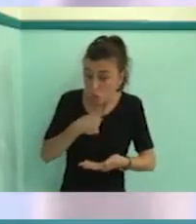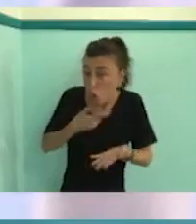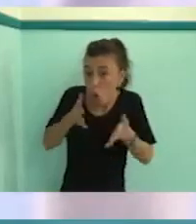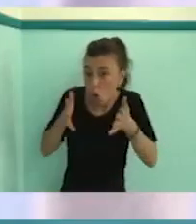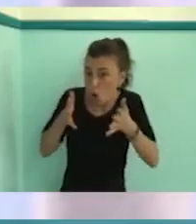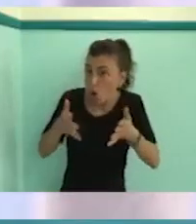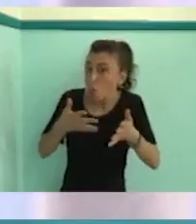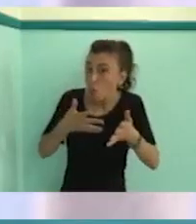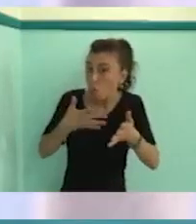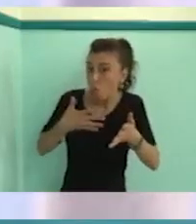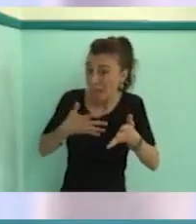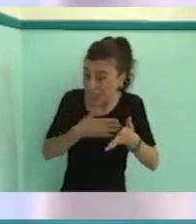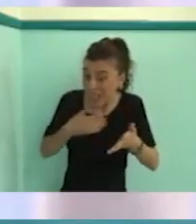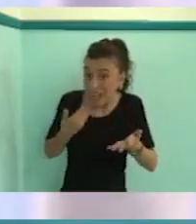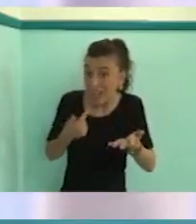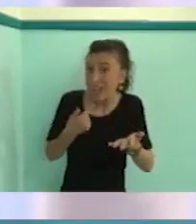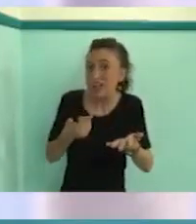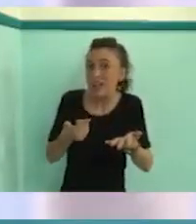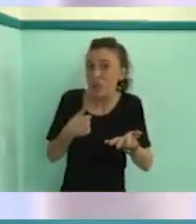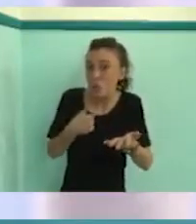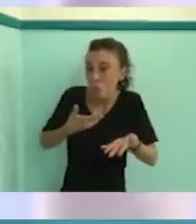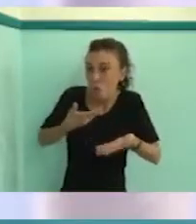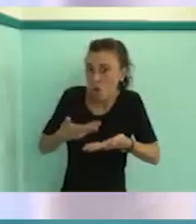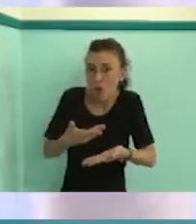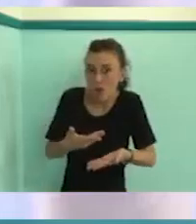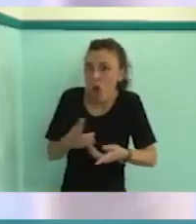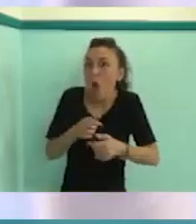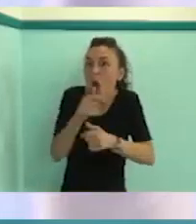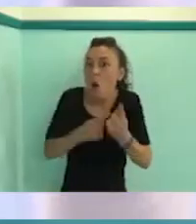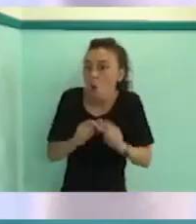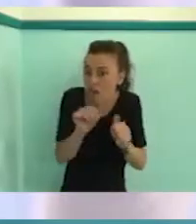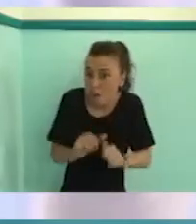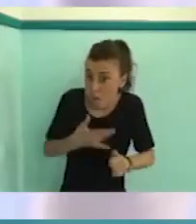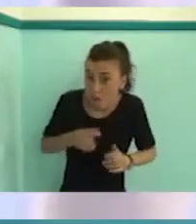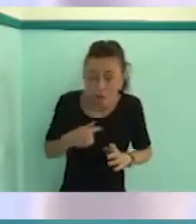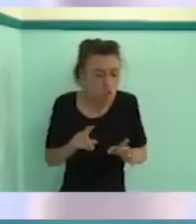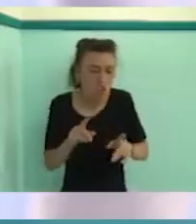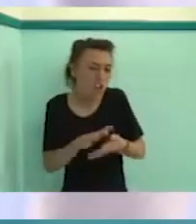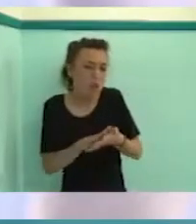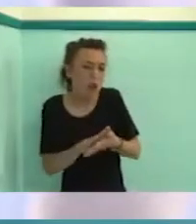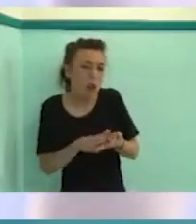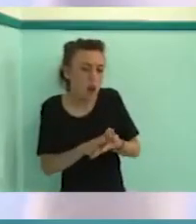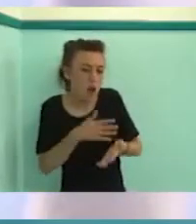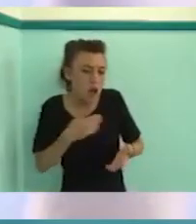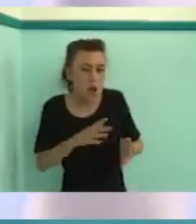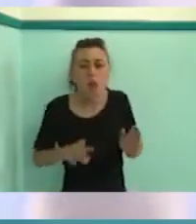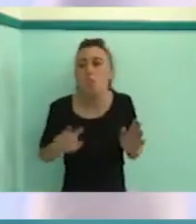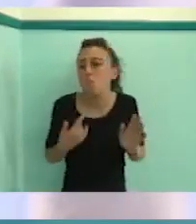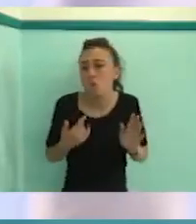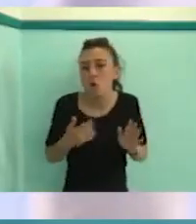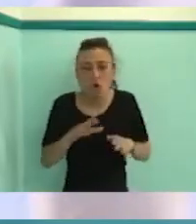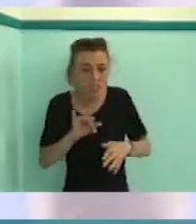mismo de mí puedo ayudarte de alguna manera no Solo quiero expresarlo pues Venga pues para adelante otra cerveza por aquí vamos a hablarlo y tú estás ahí como de